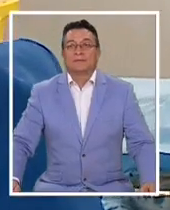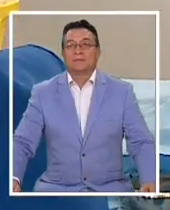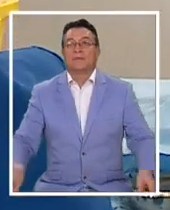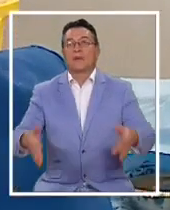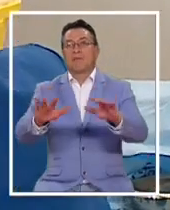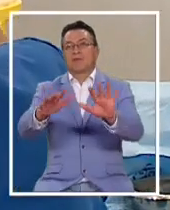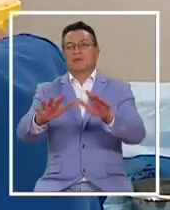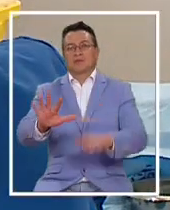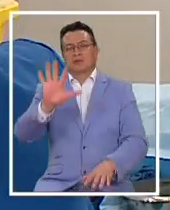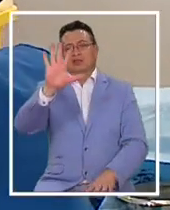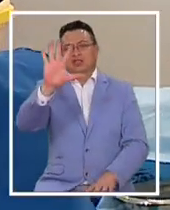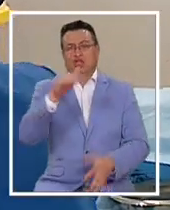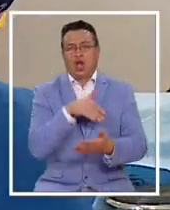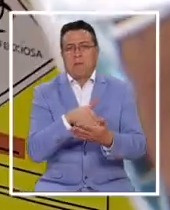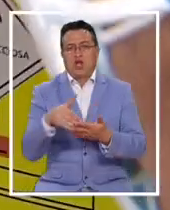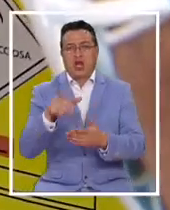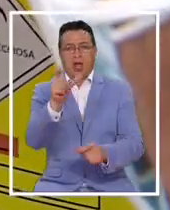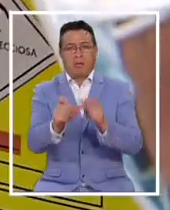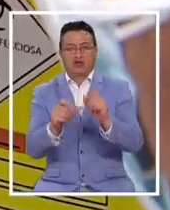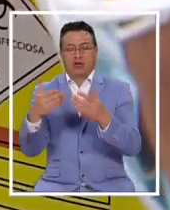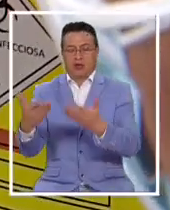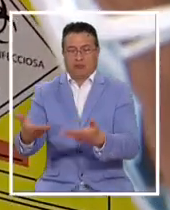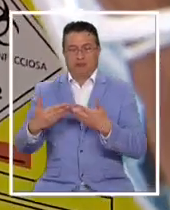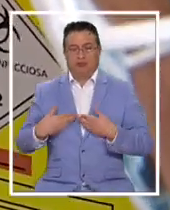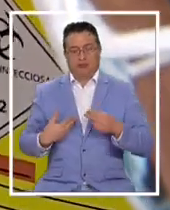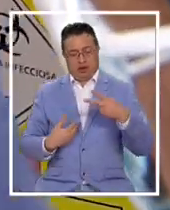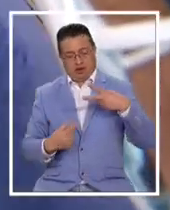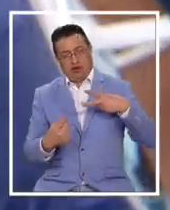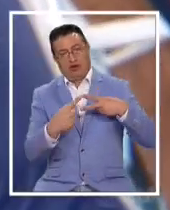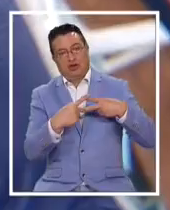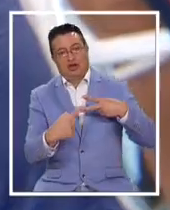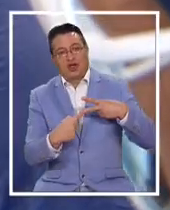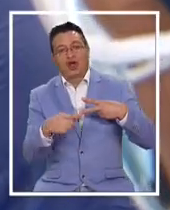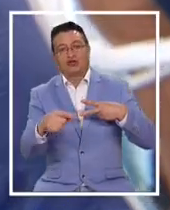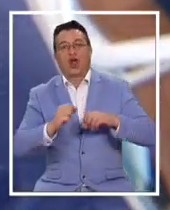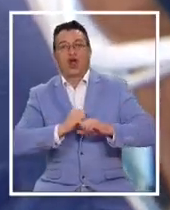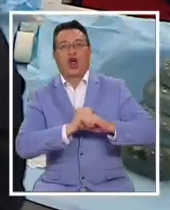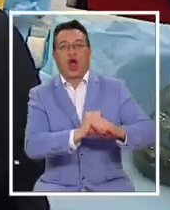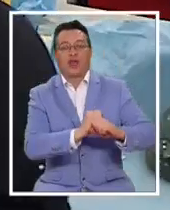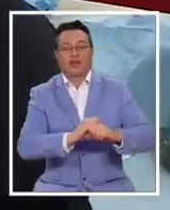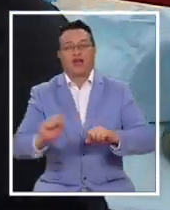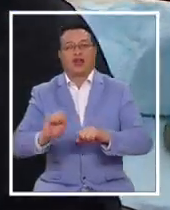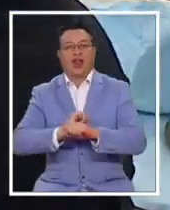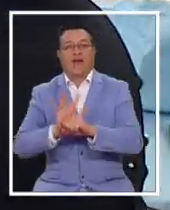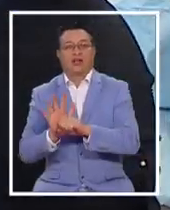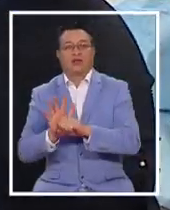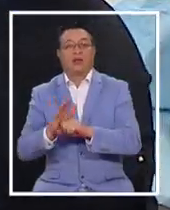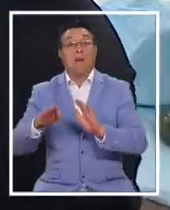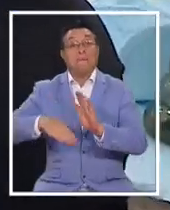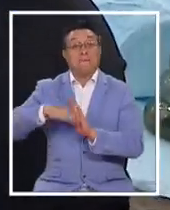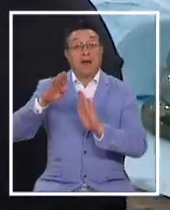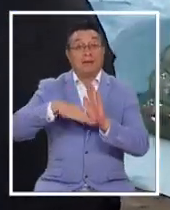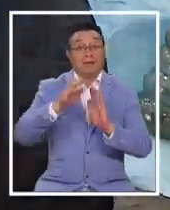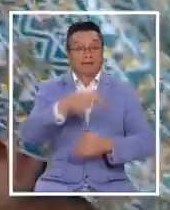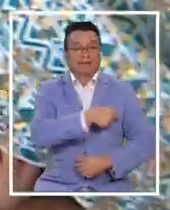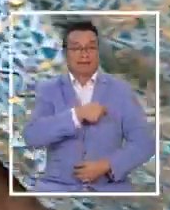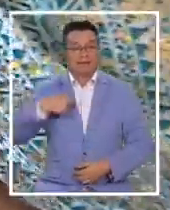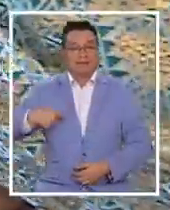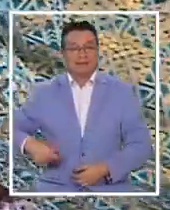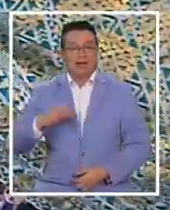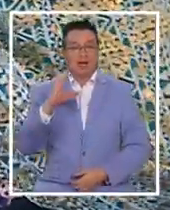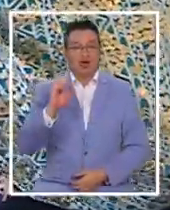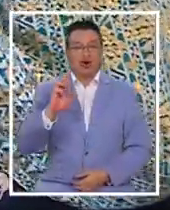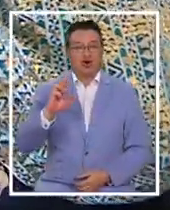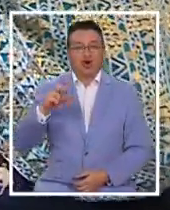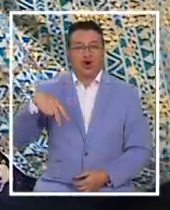Cerca de 5 millones de personas han recibido 2 dosis de la vacuna contra el coronavirus. La mayoría lo ha hecho con la china CoronaVac. Yo